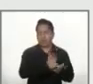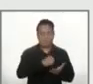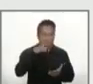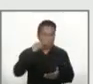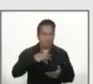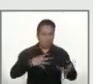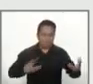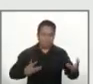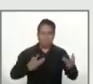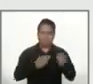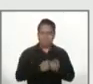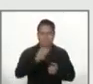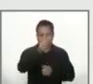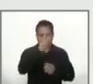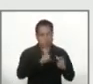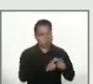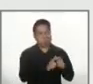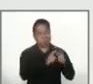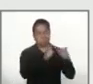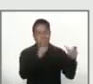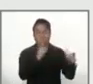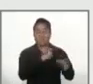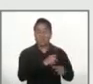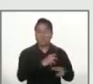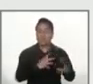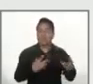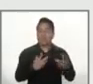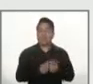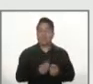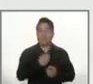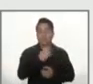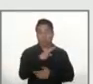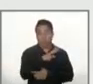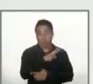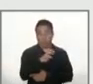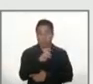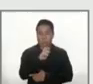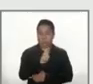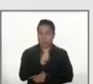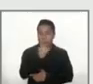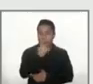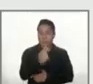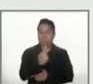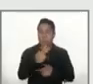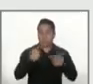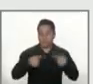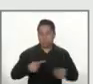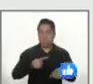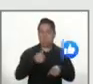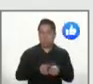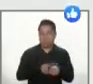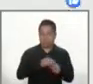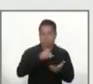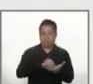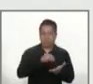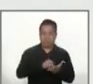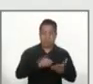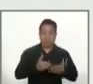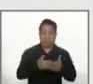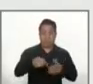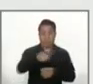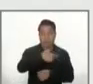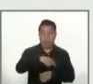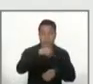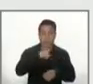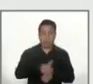Centrales, reporta el mayor número de ellos, con un total de 421 en esta jornada, mientras que la